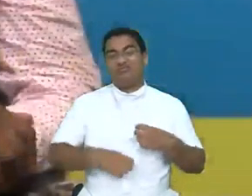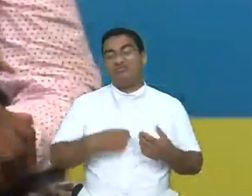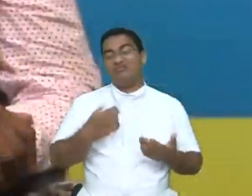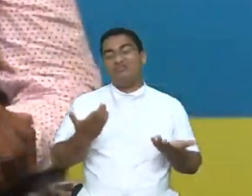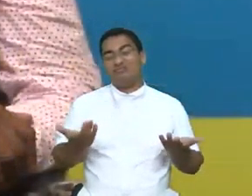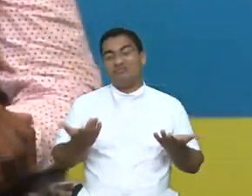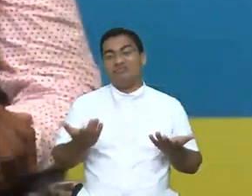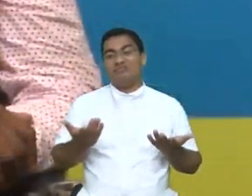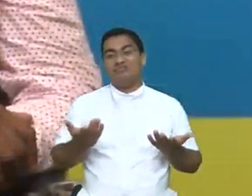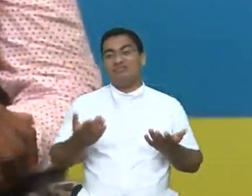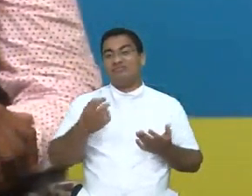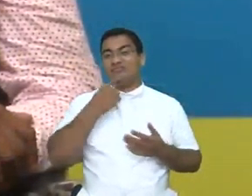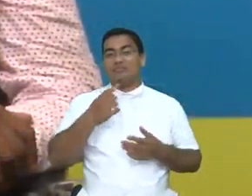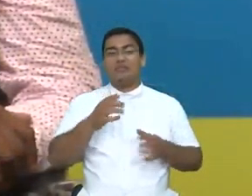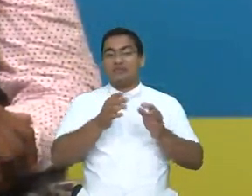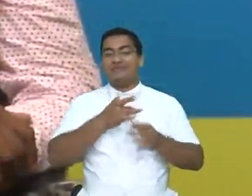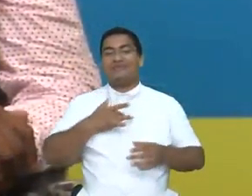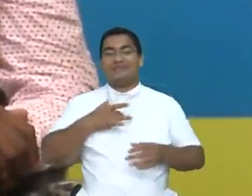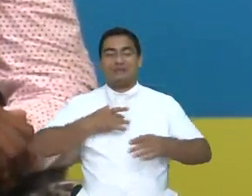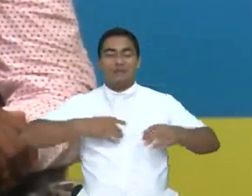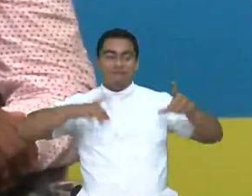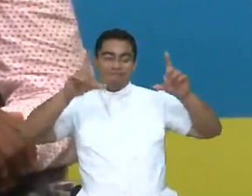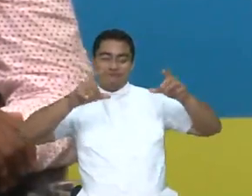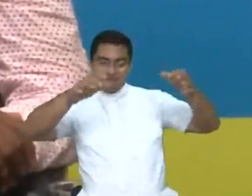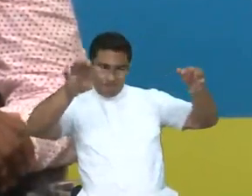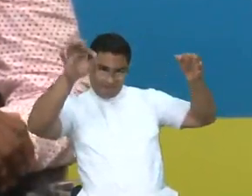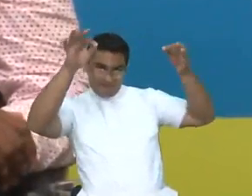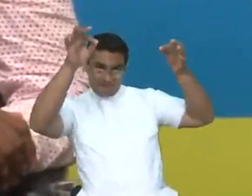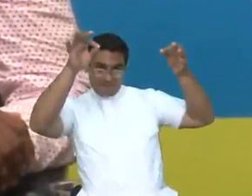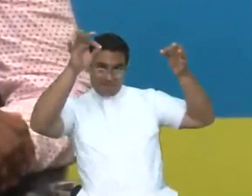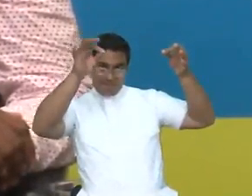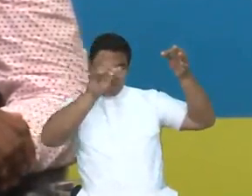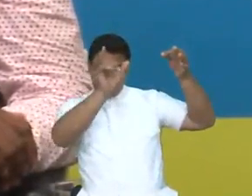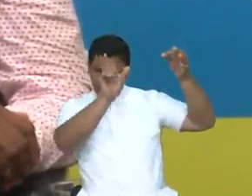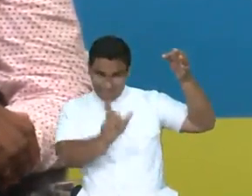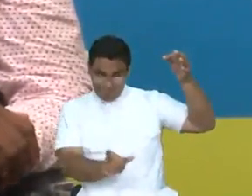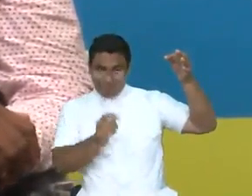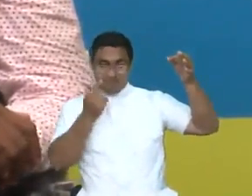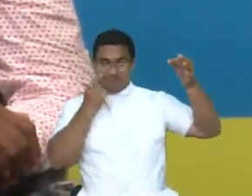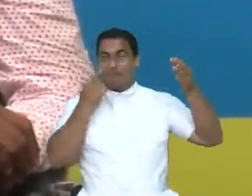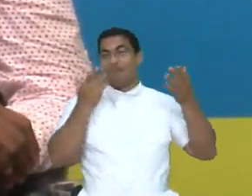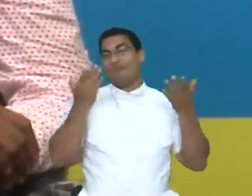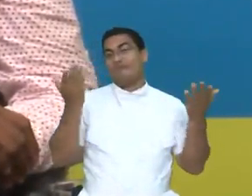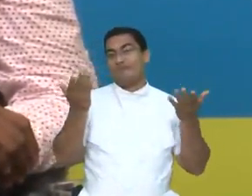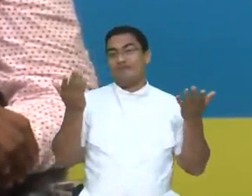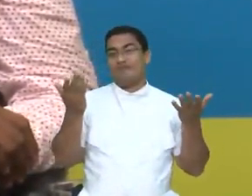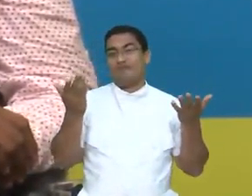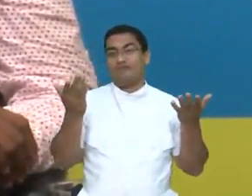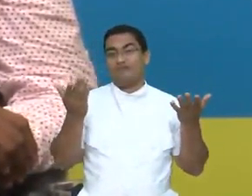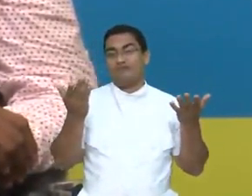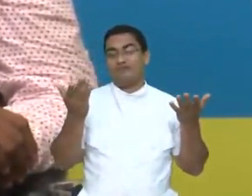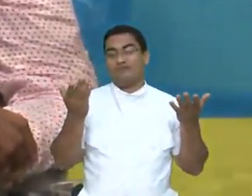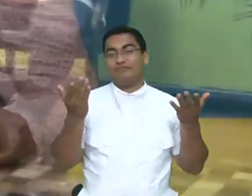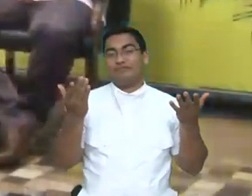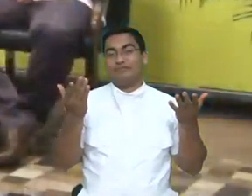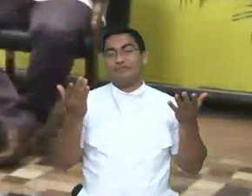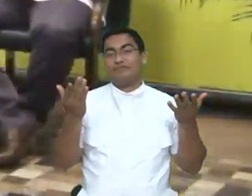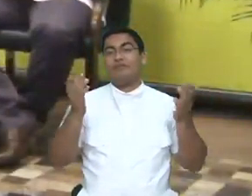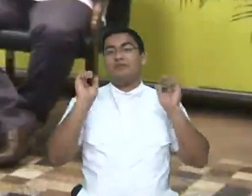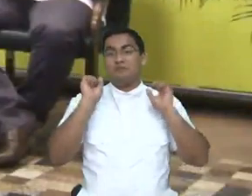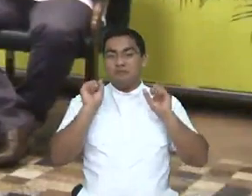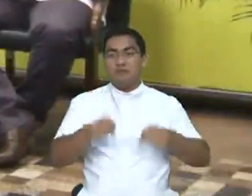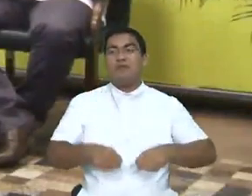al alcance tanto a nivel público como en las empresas que tienen seguro, y se pueden prevenir